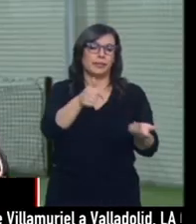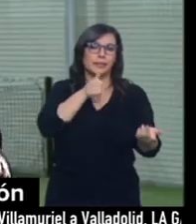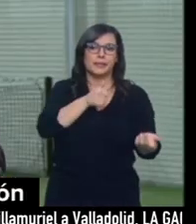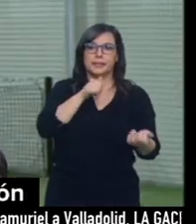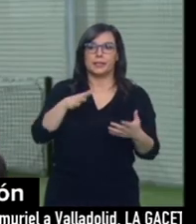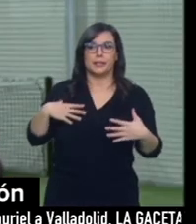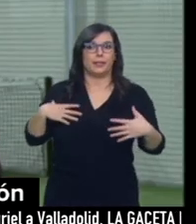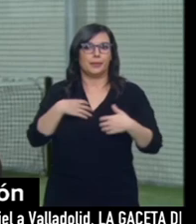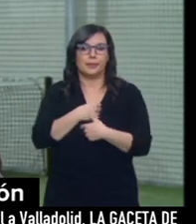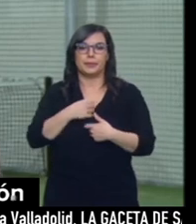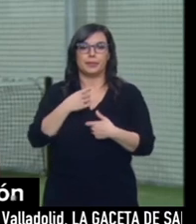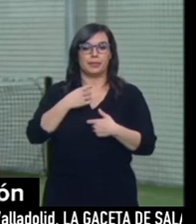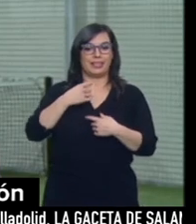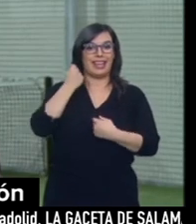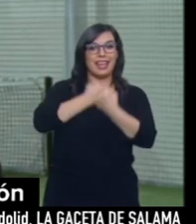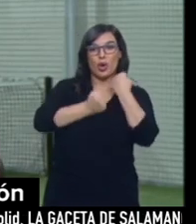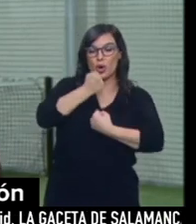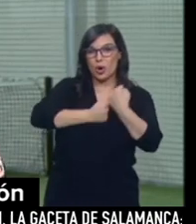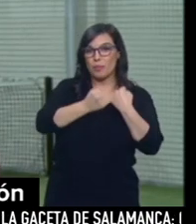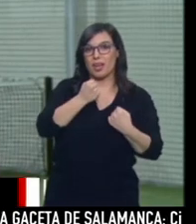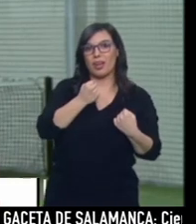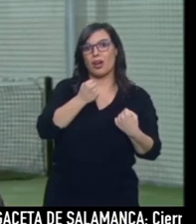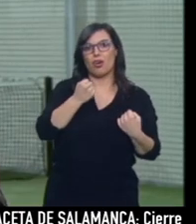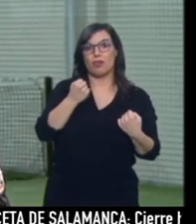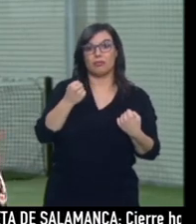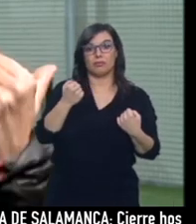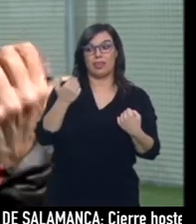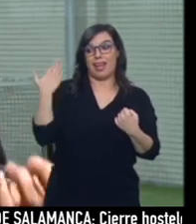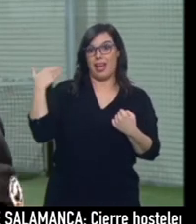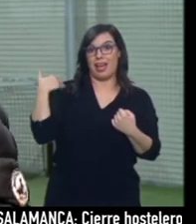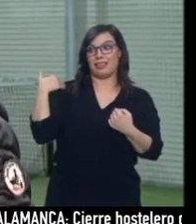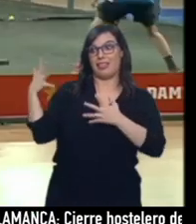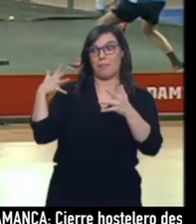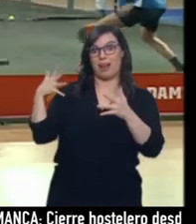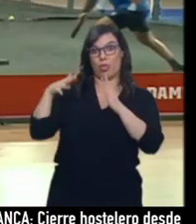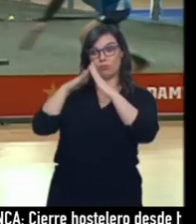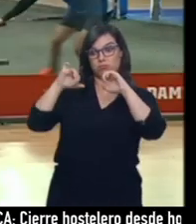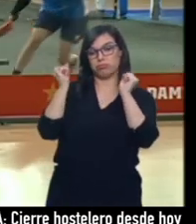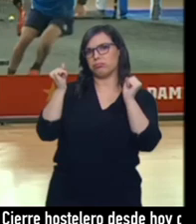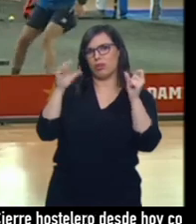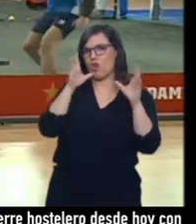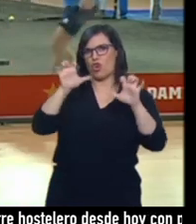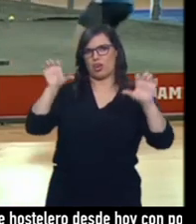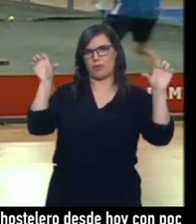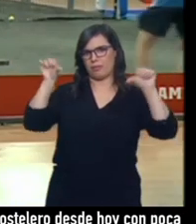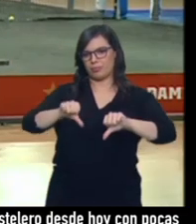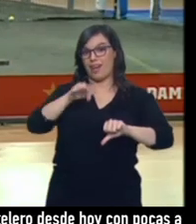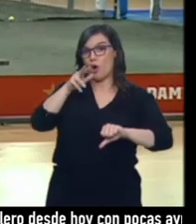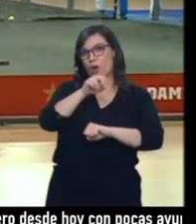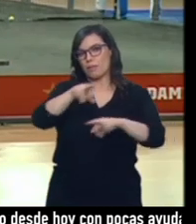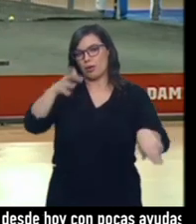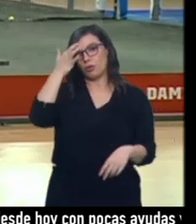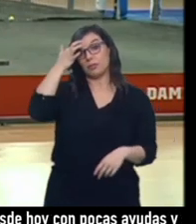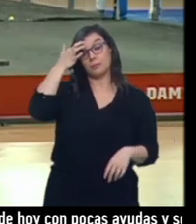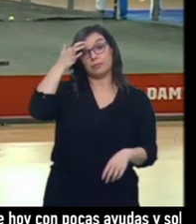a nivel económico, se temían ya la ruina con el confinamiento de marzo. No sé si